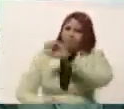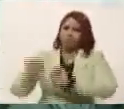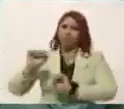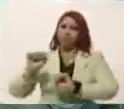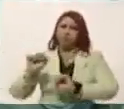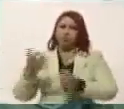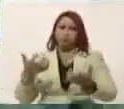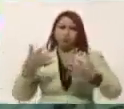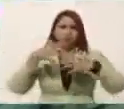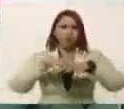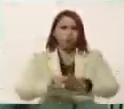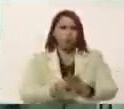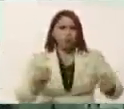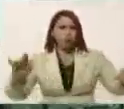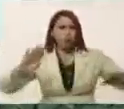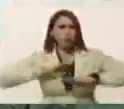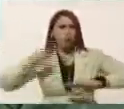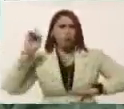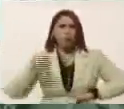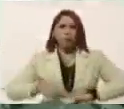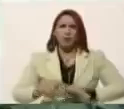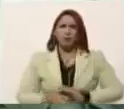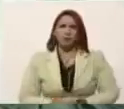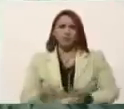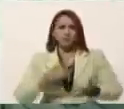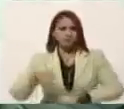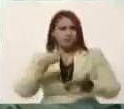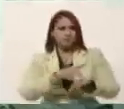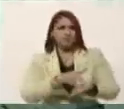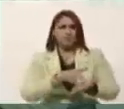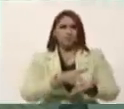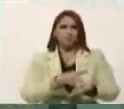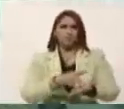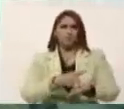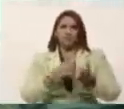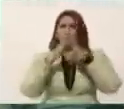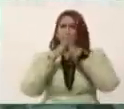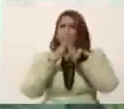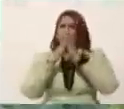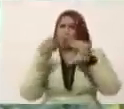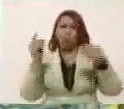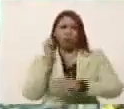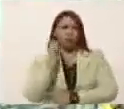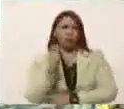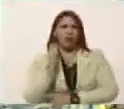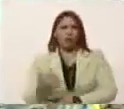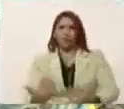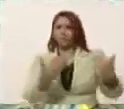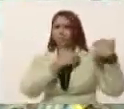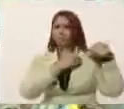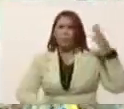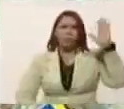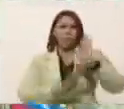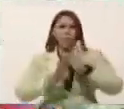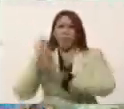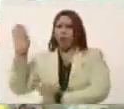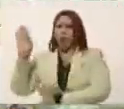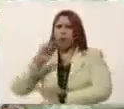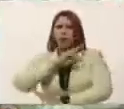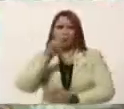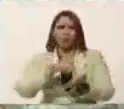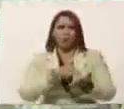de la integridad territorial y la participación en todas las tareas del desarrollo nacional.